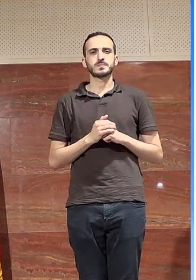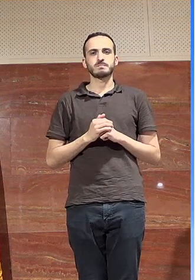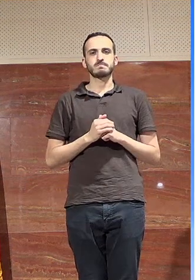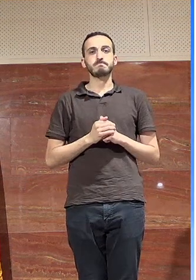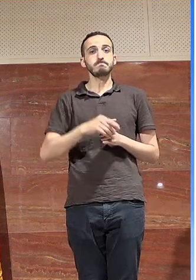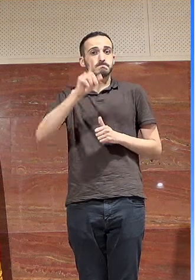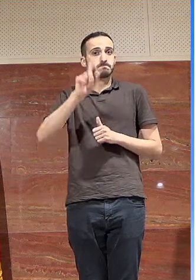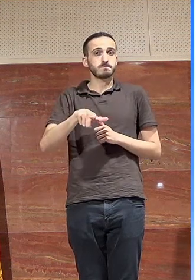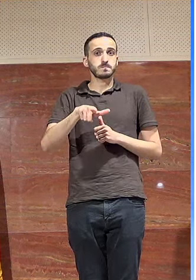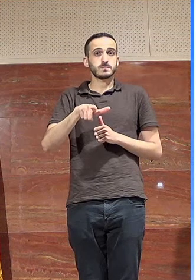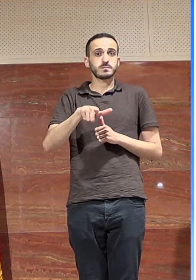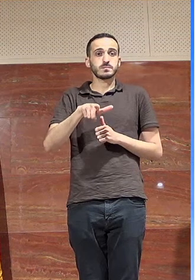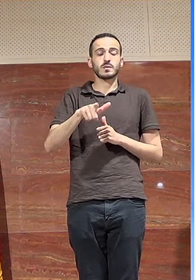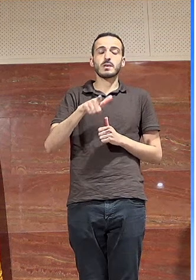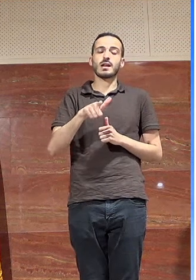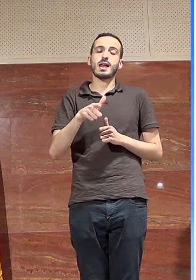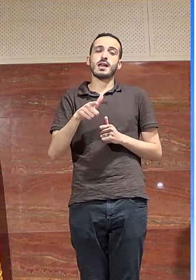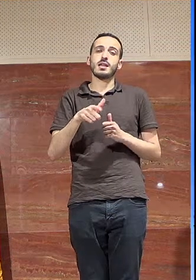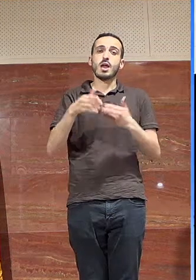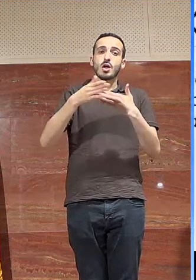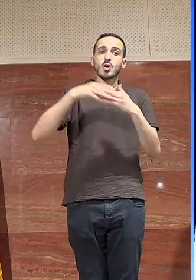Ayudas para facilitar la apertura del tapón de combustible,